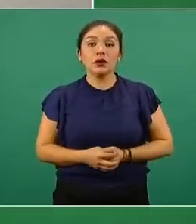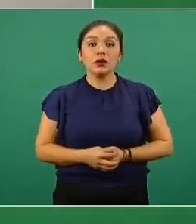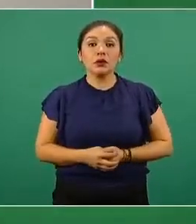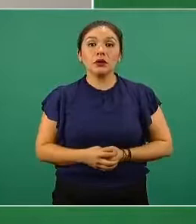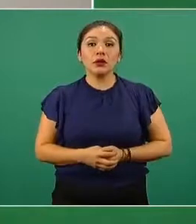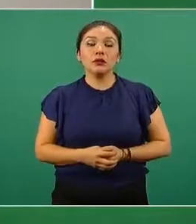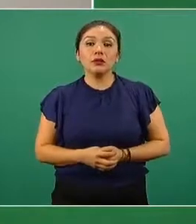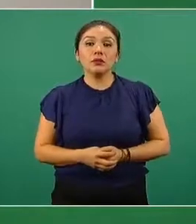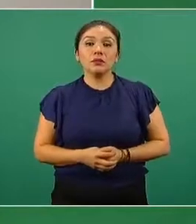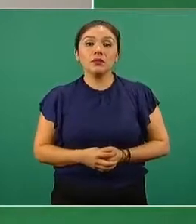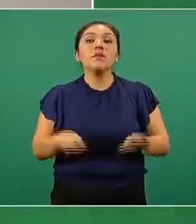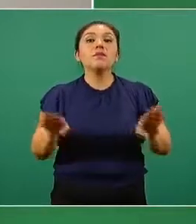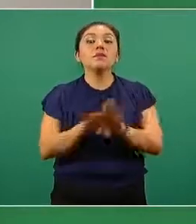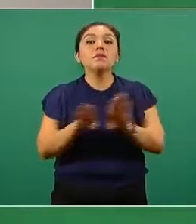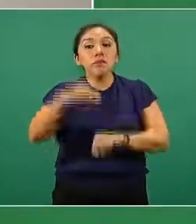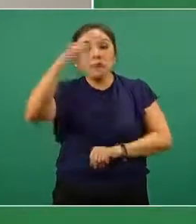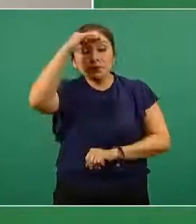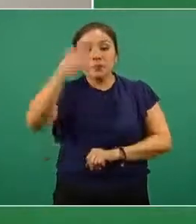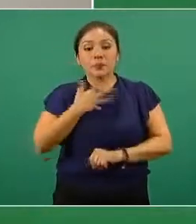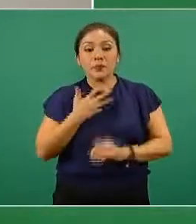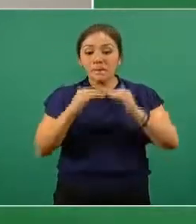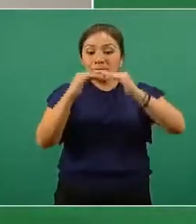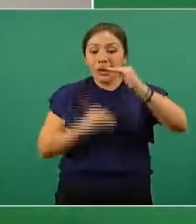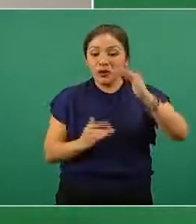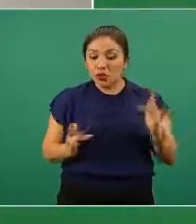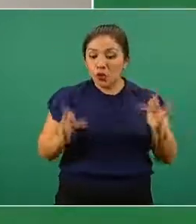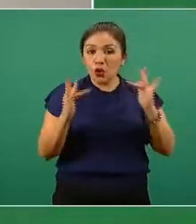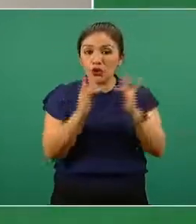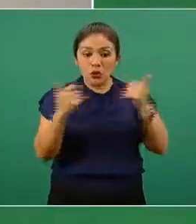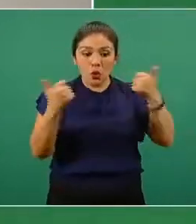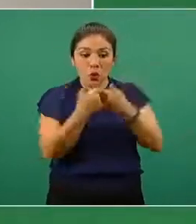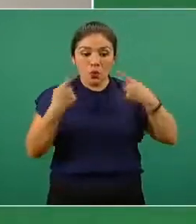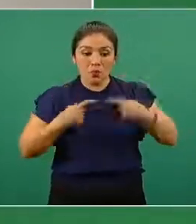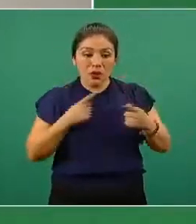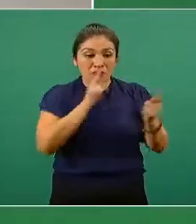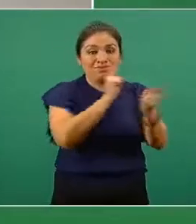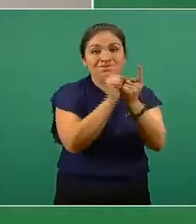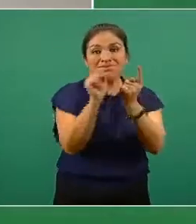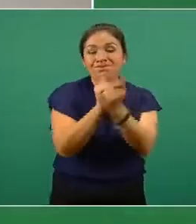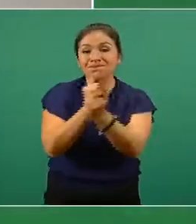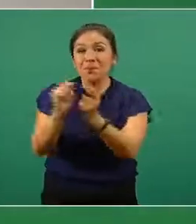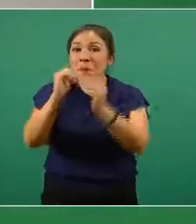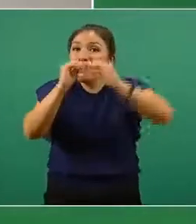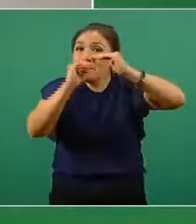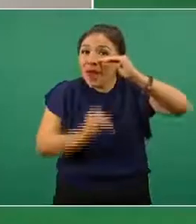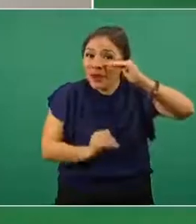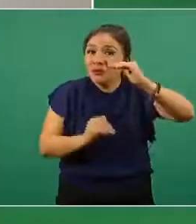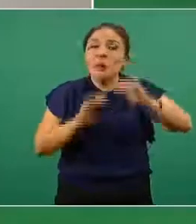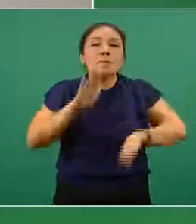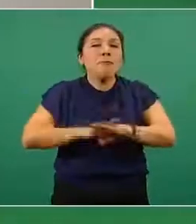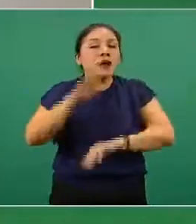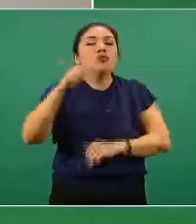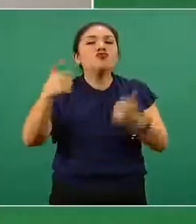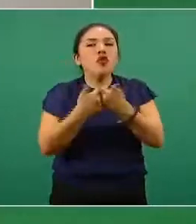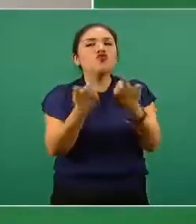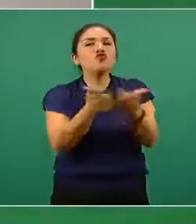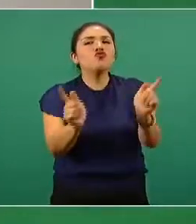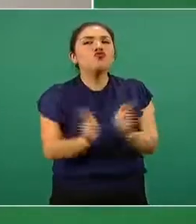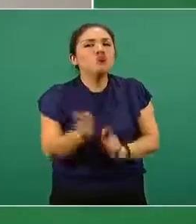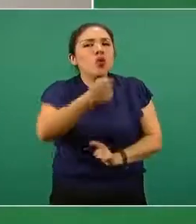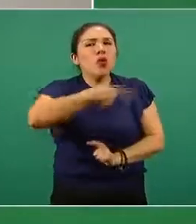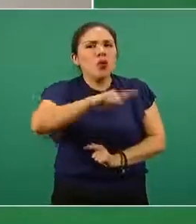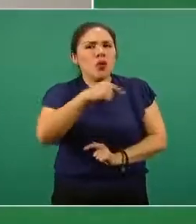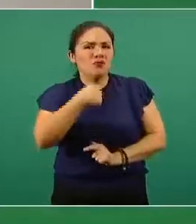pues el hecho de que tengan el menor contacto posible unas personas con otras, sobre todo de grupos que no